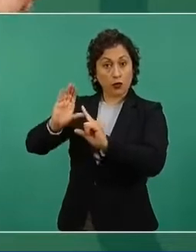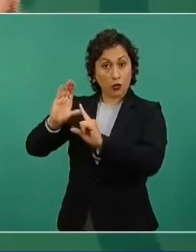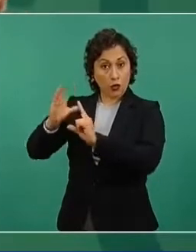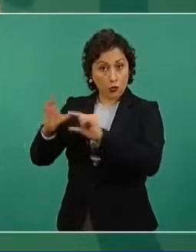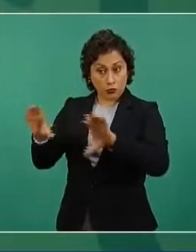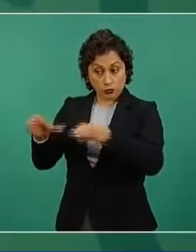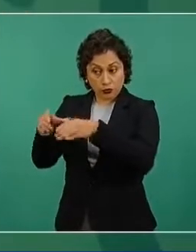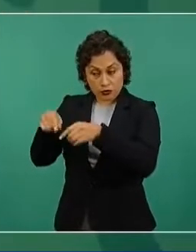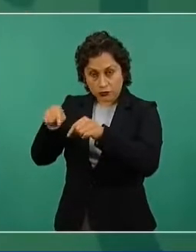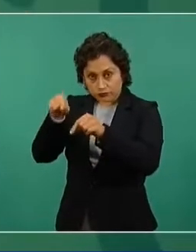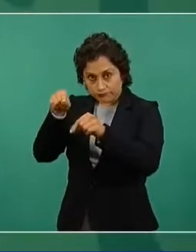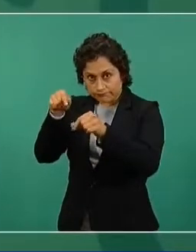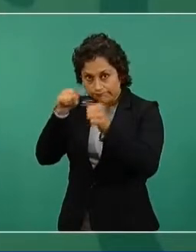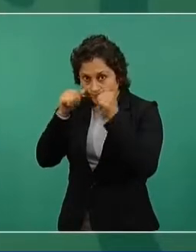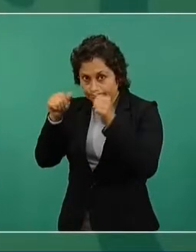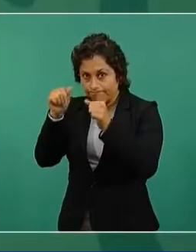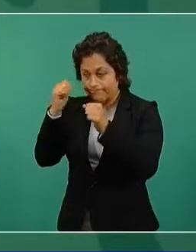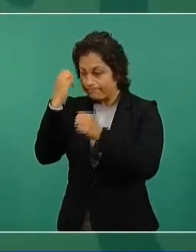También